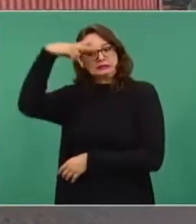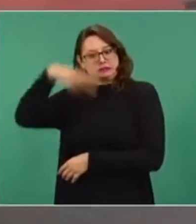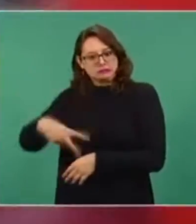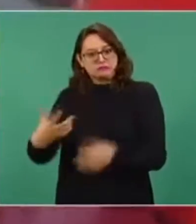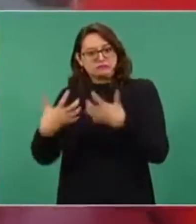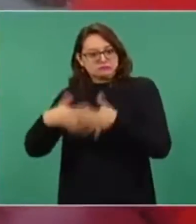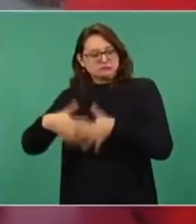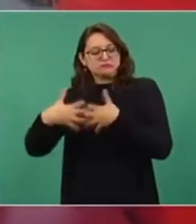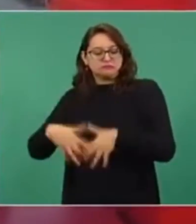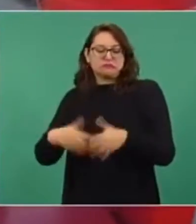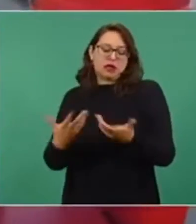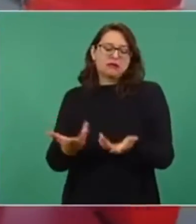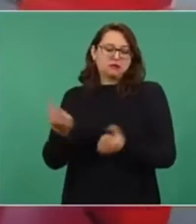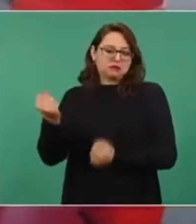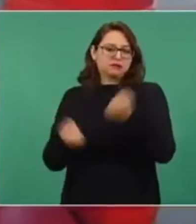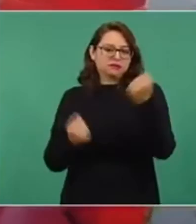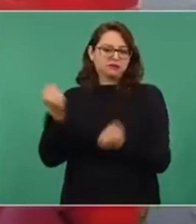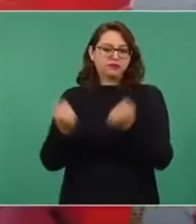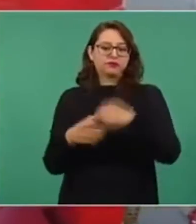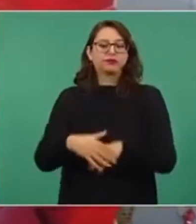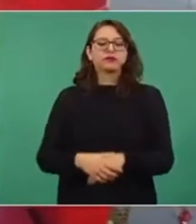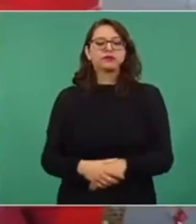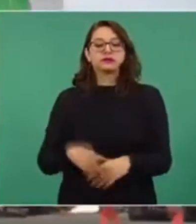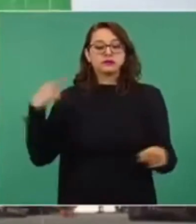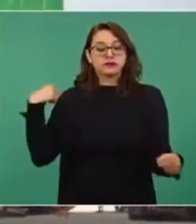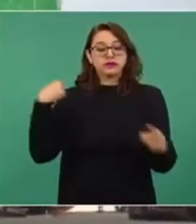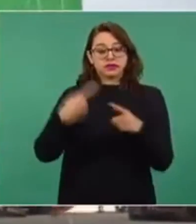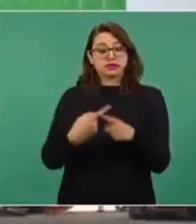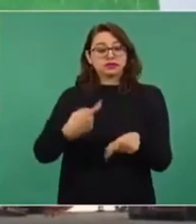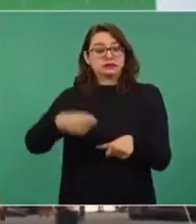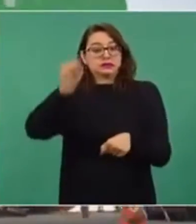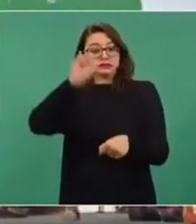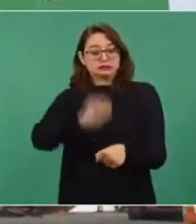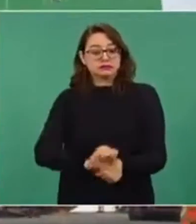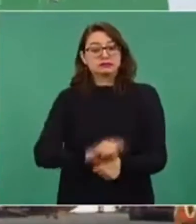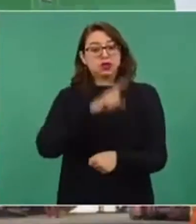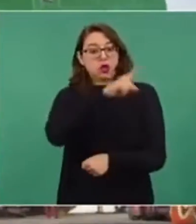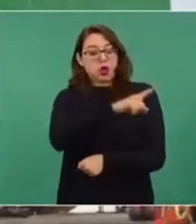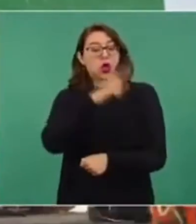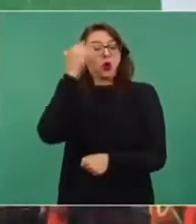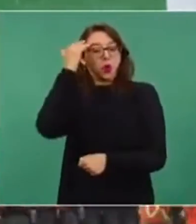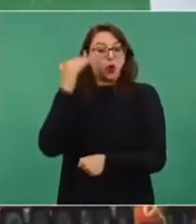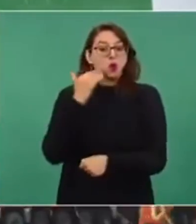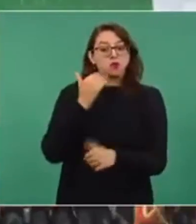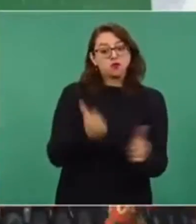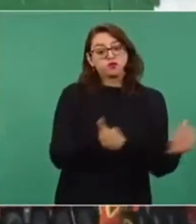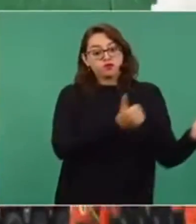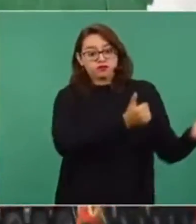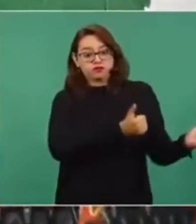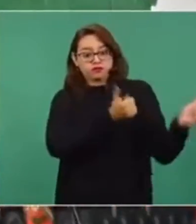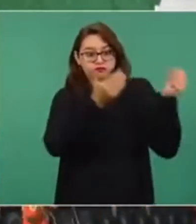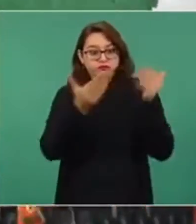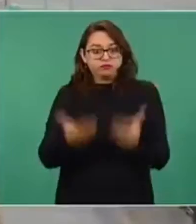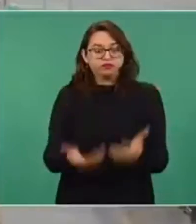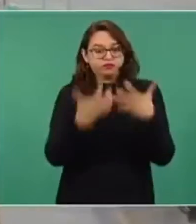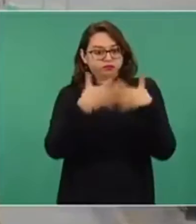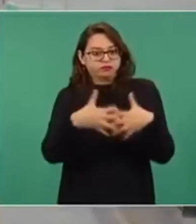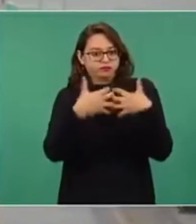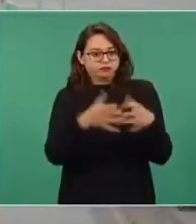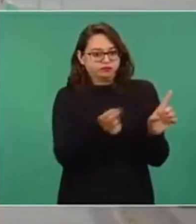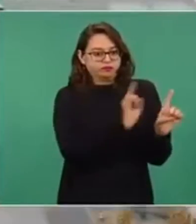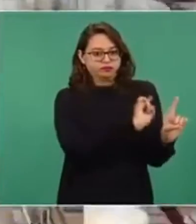terrestre. Esta semana recibimos la embarcación BBC Illinois desde Ulsan, Corea, con el equipo FCC Merox y los